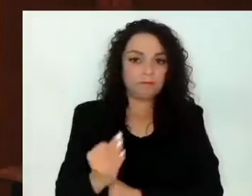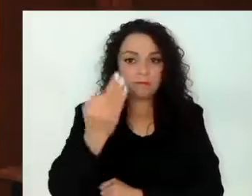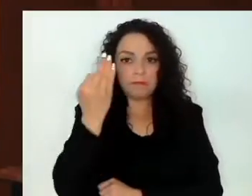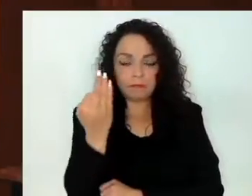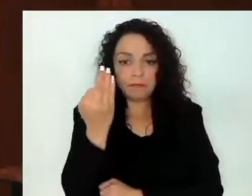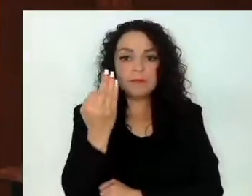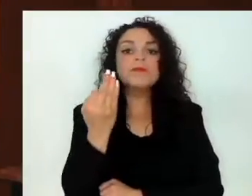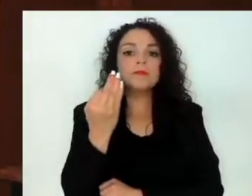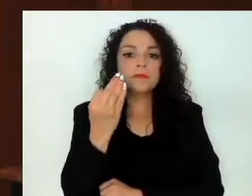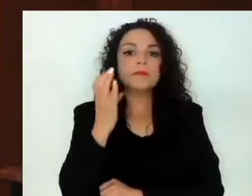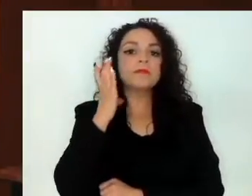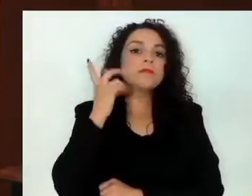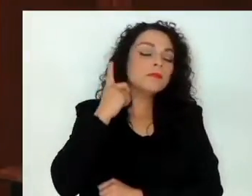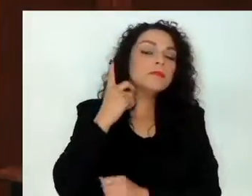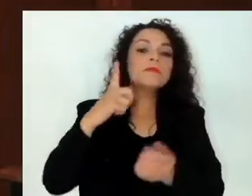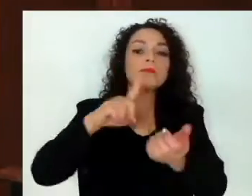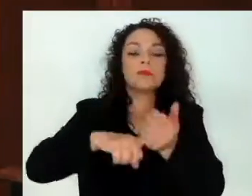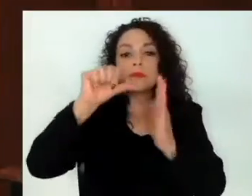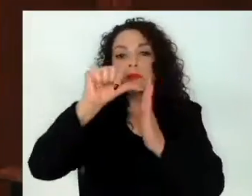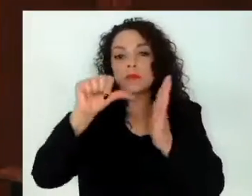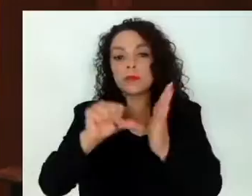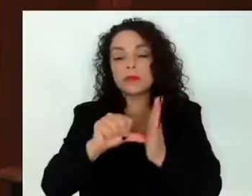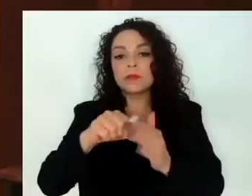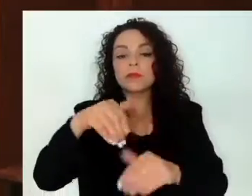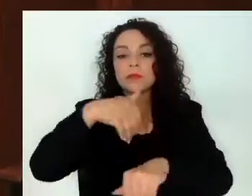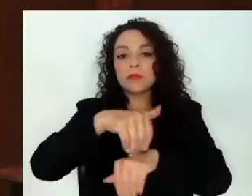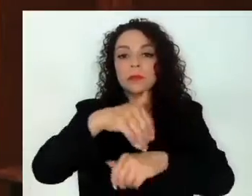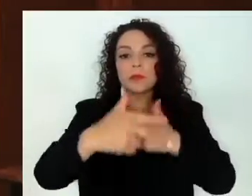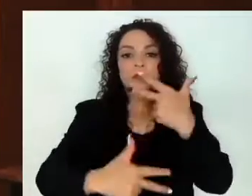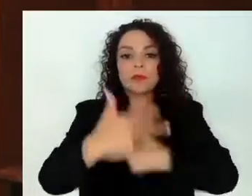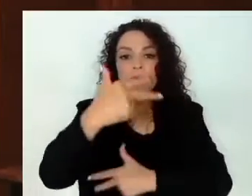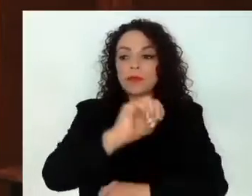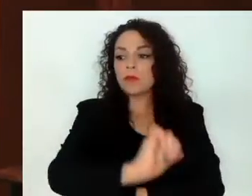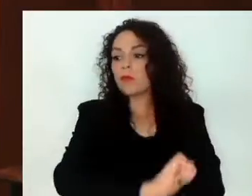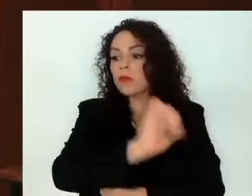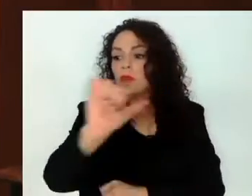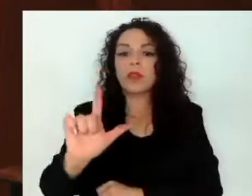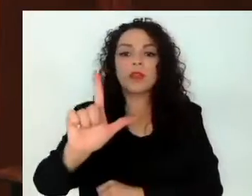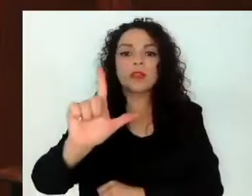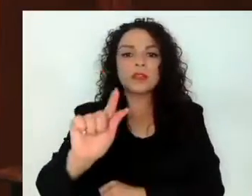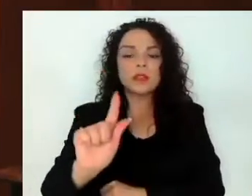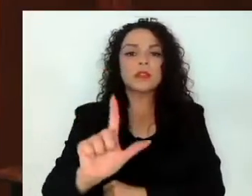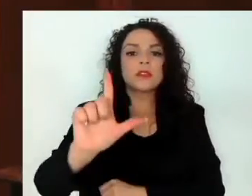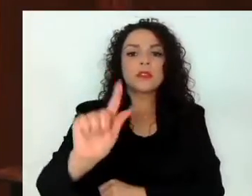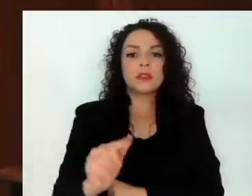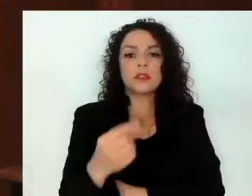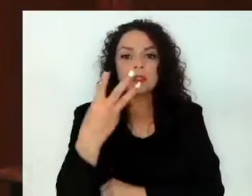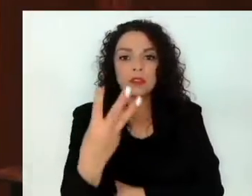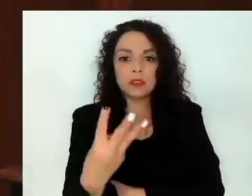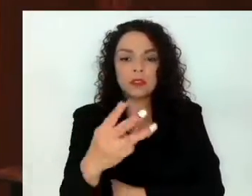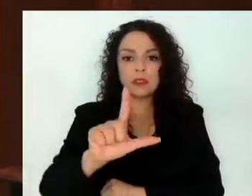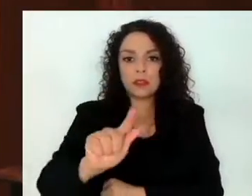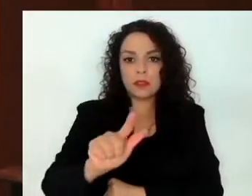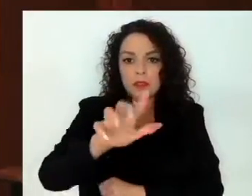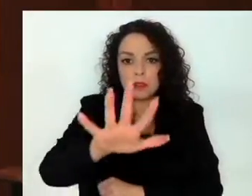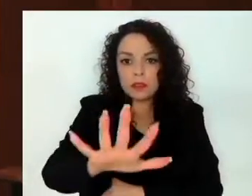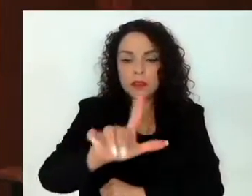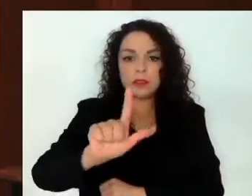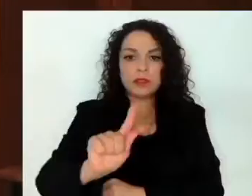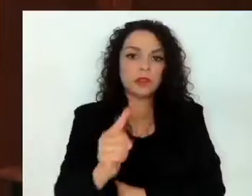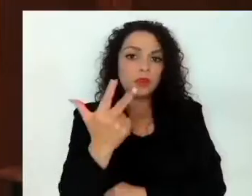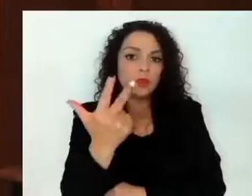lo previsto en los artículos 13 al 70, 73, 75,